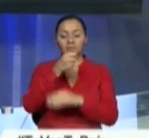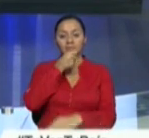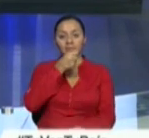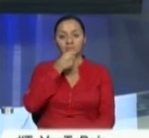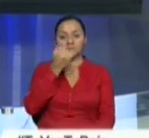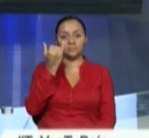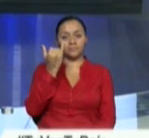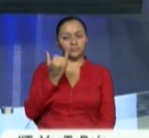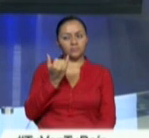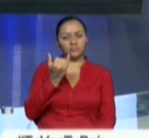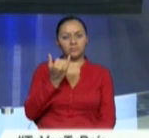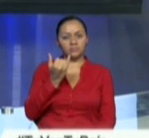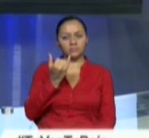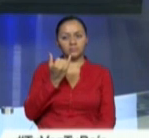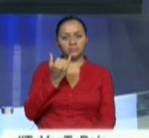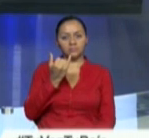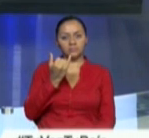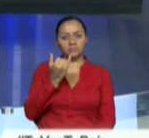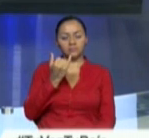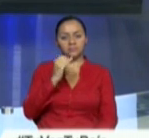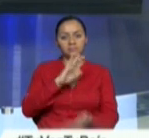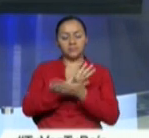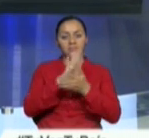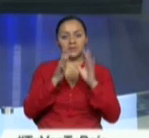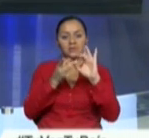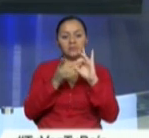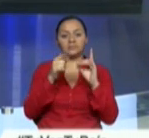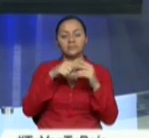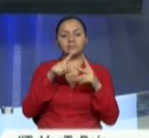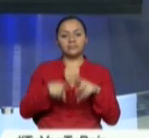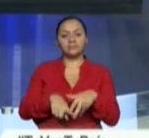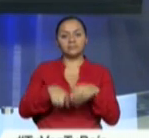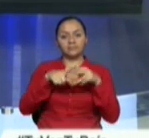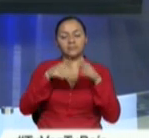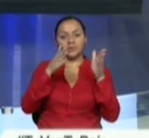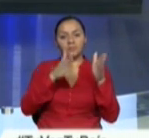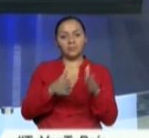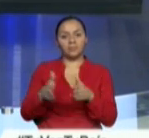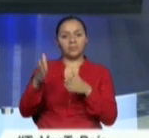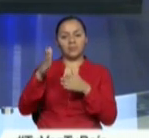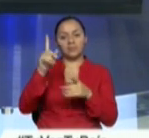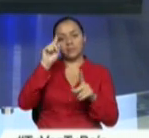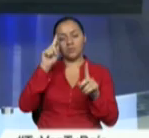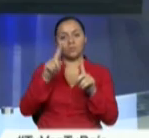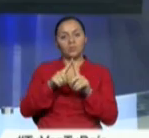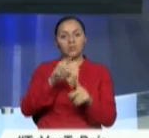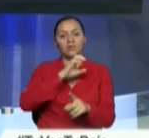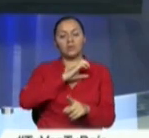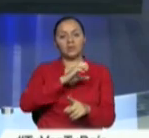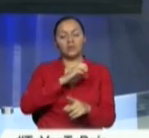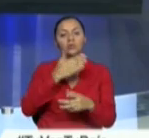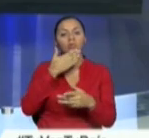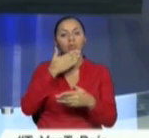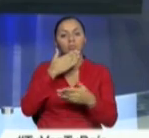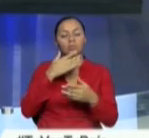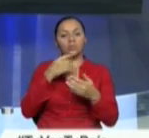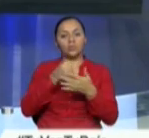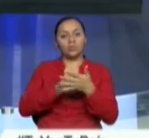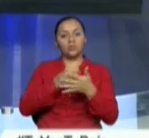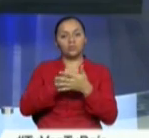otorgada a los medios de comunicación de milagro es la iniciativa denominada pacto ético para combatir los